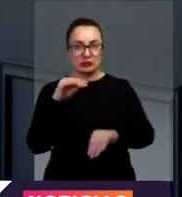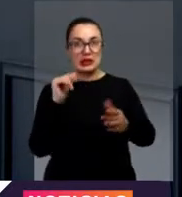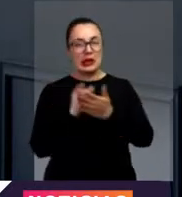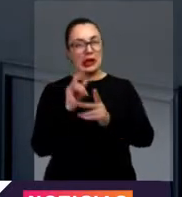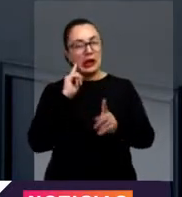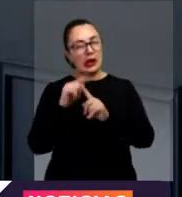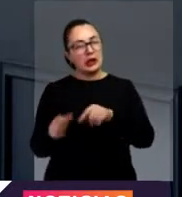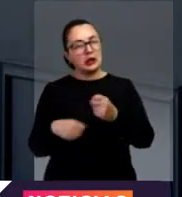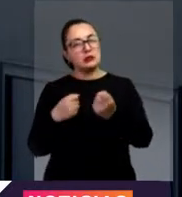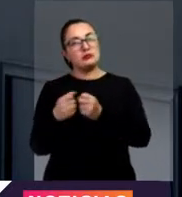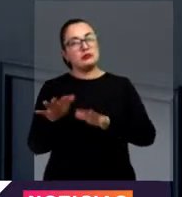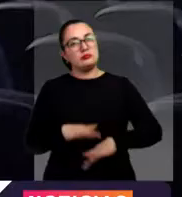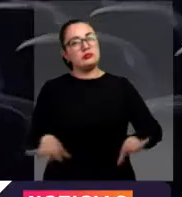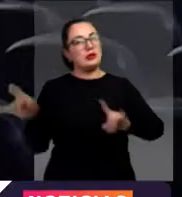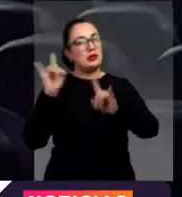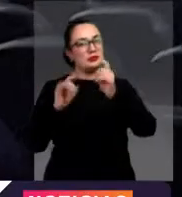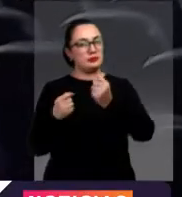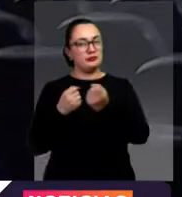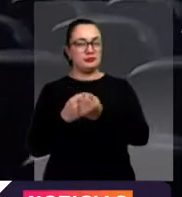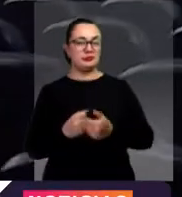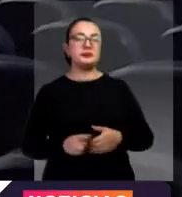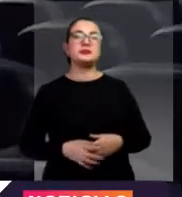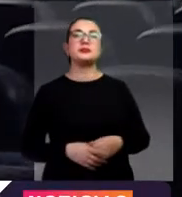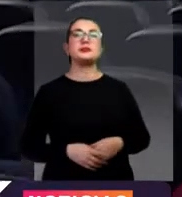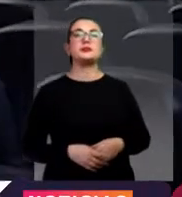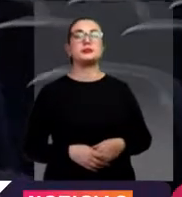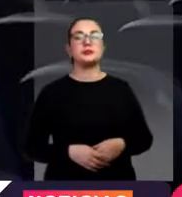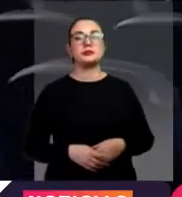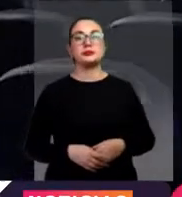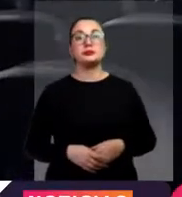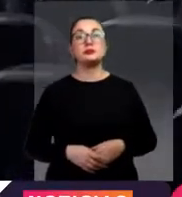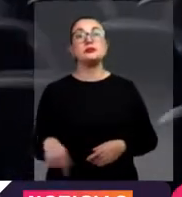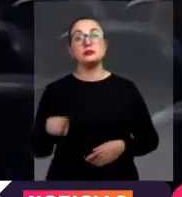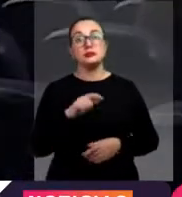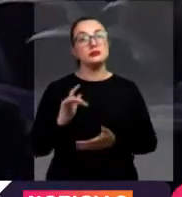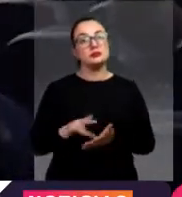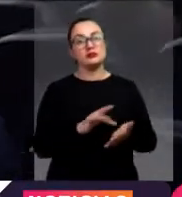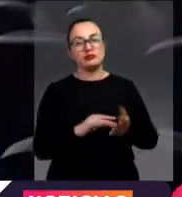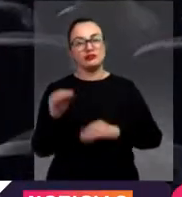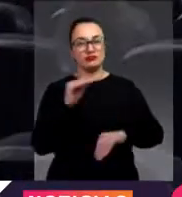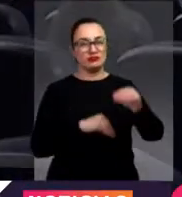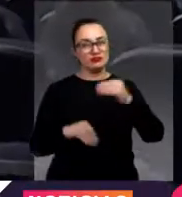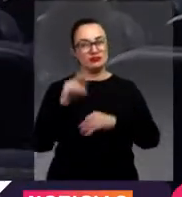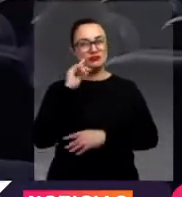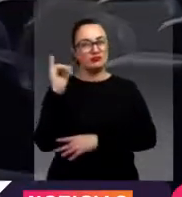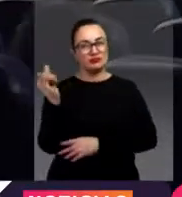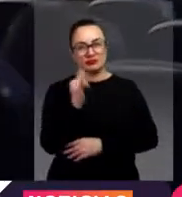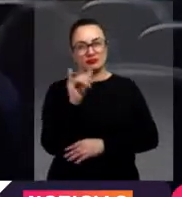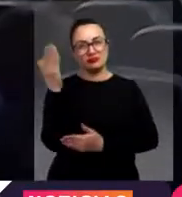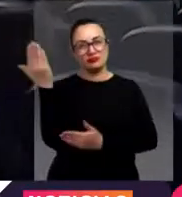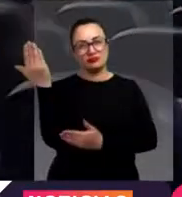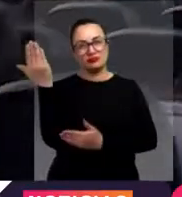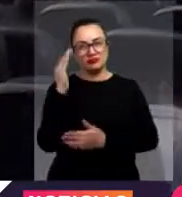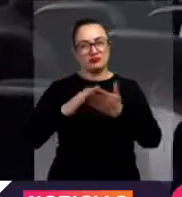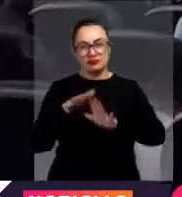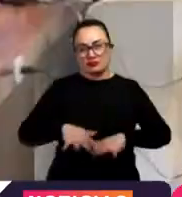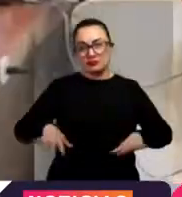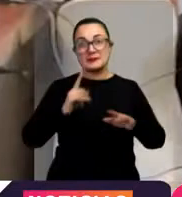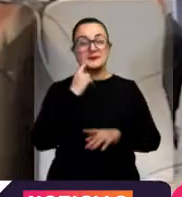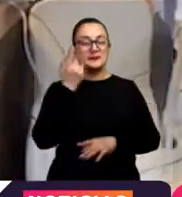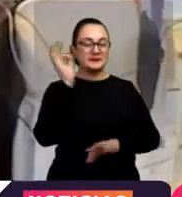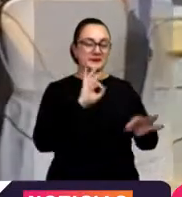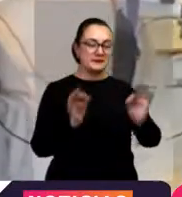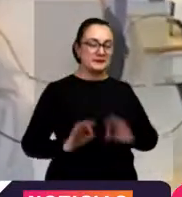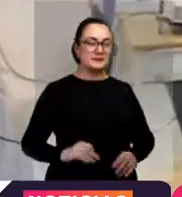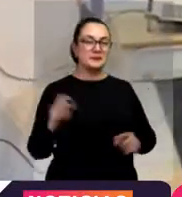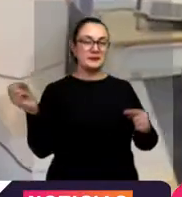sector audiovisual. Con la participación de realizadores de cine comunitario, se organizó la primera versión de este foro,